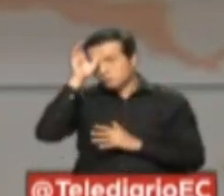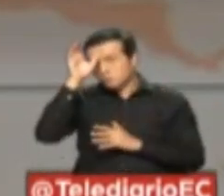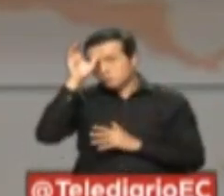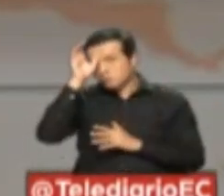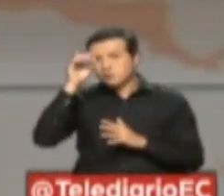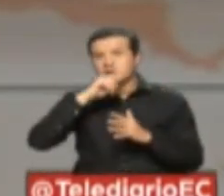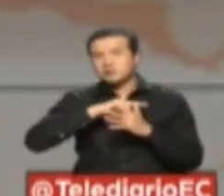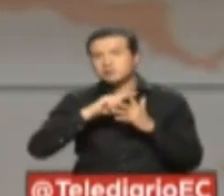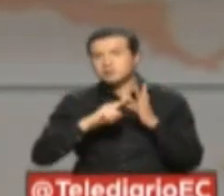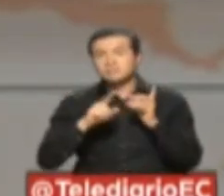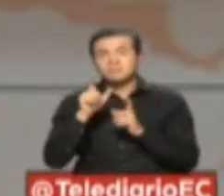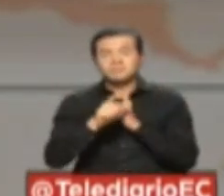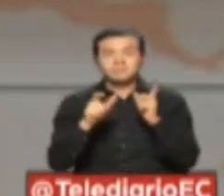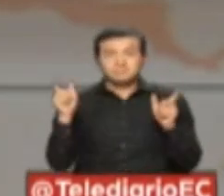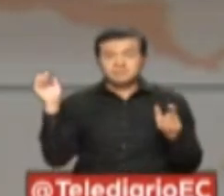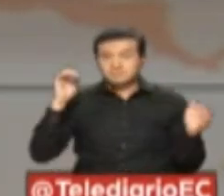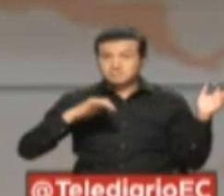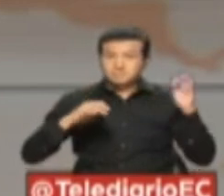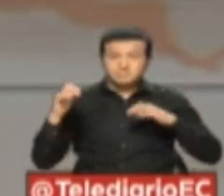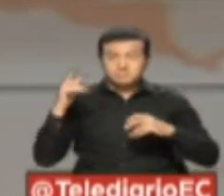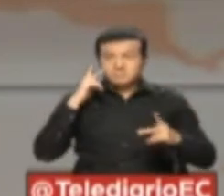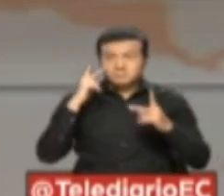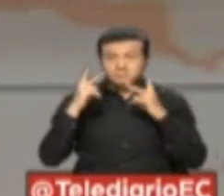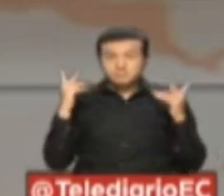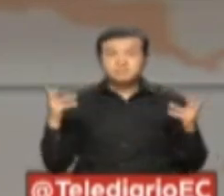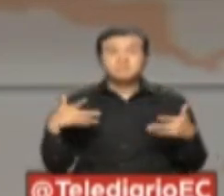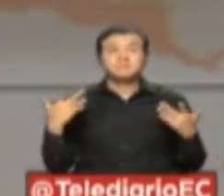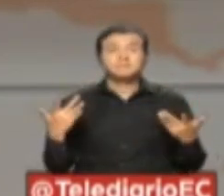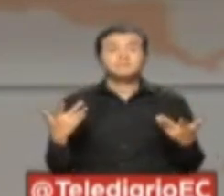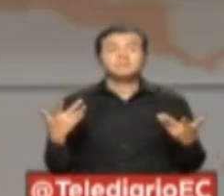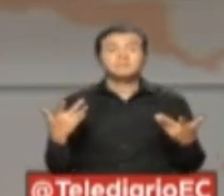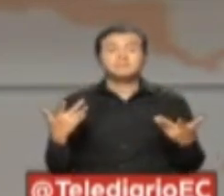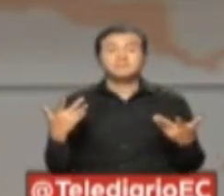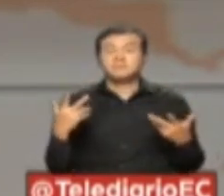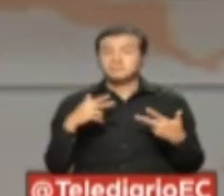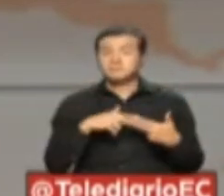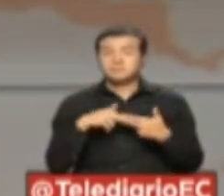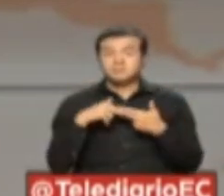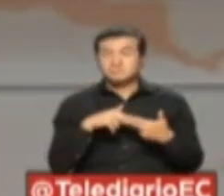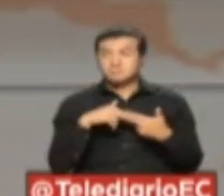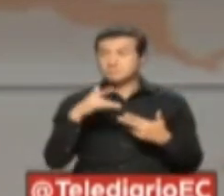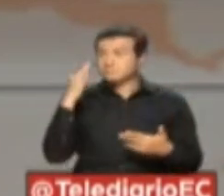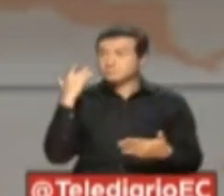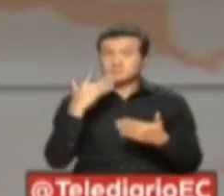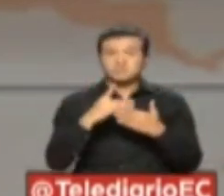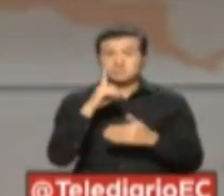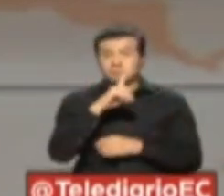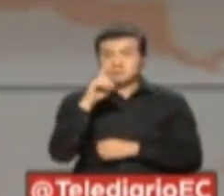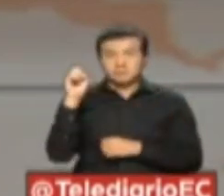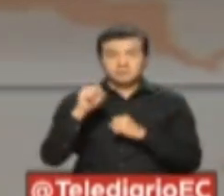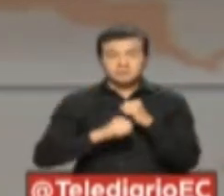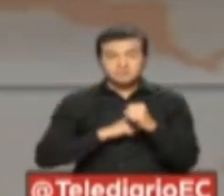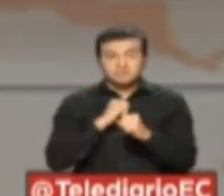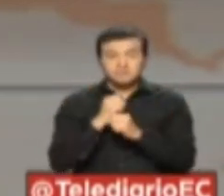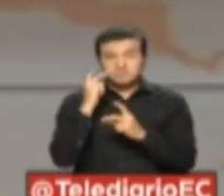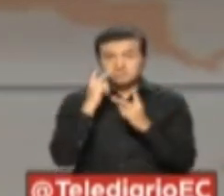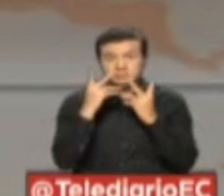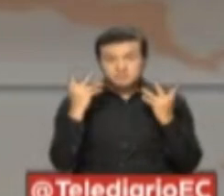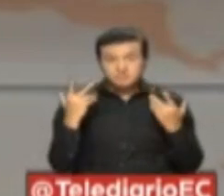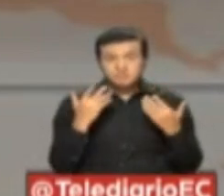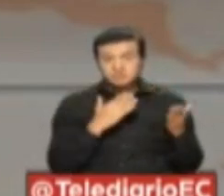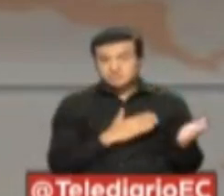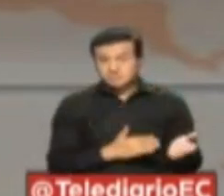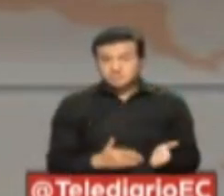también la gente que viene podrá ver cómo fue nuestra relación en estos 100 años como nosotros nos